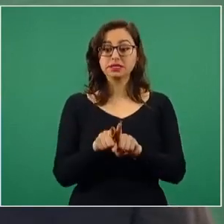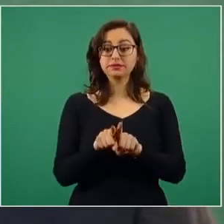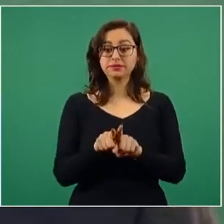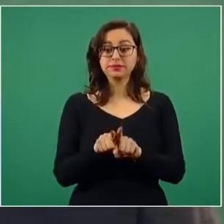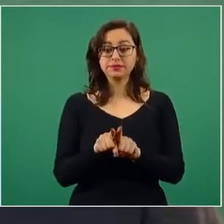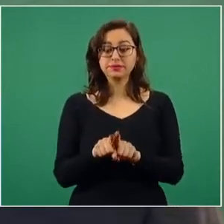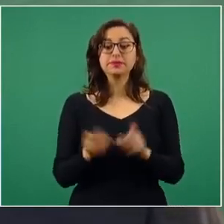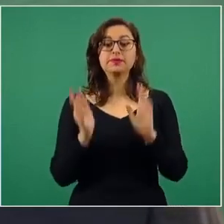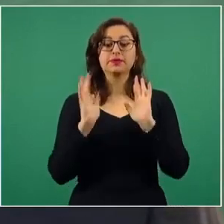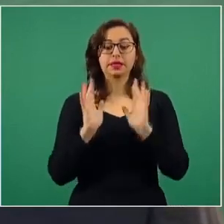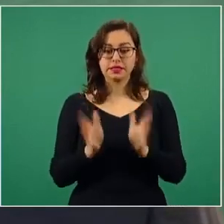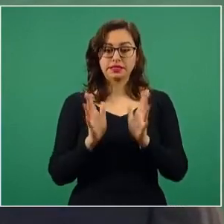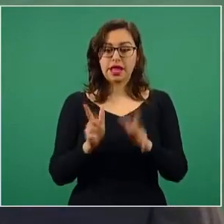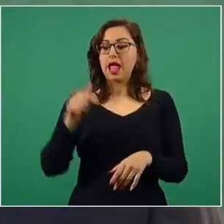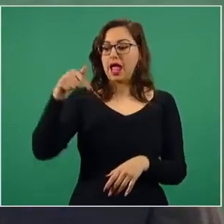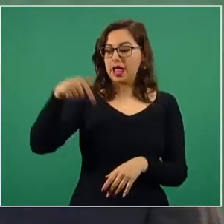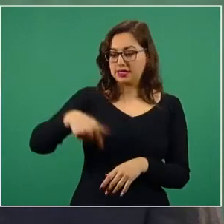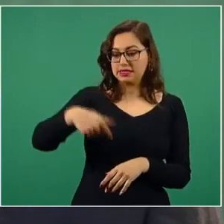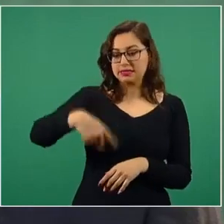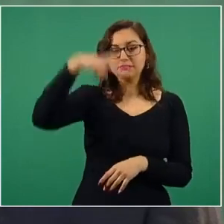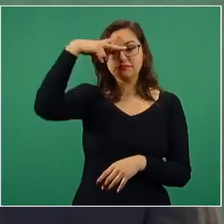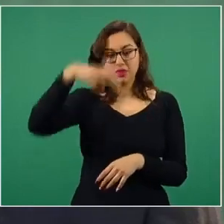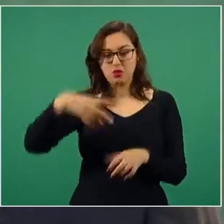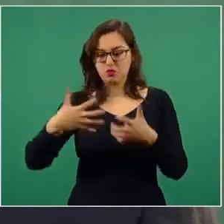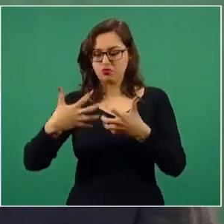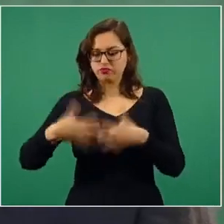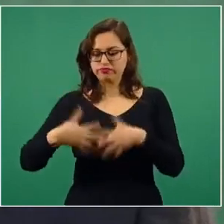se envasen vacunas.